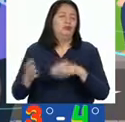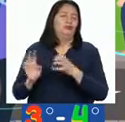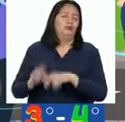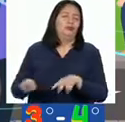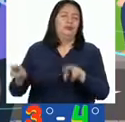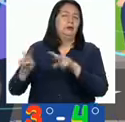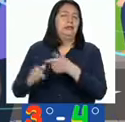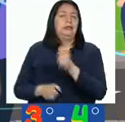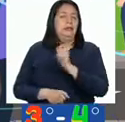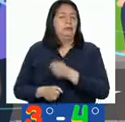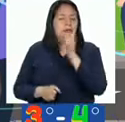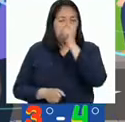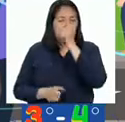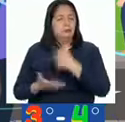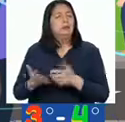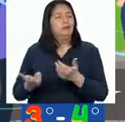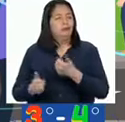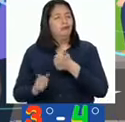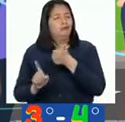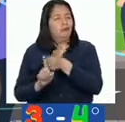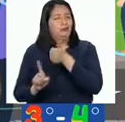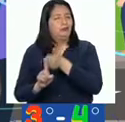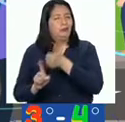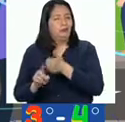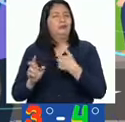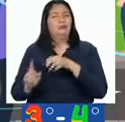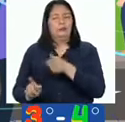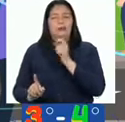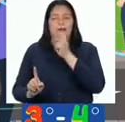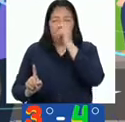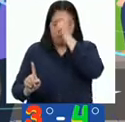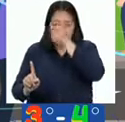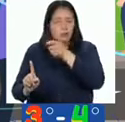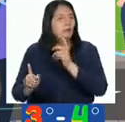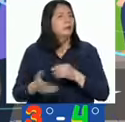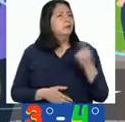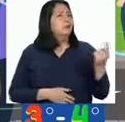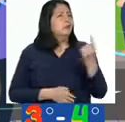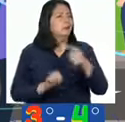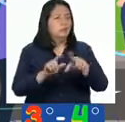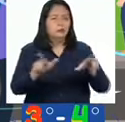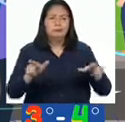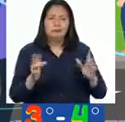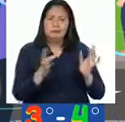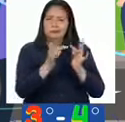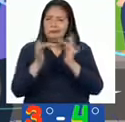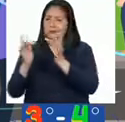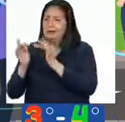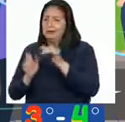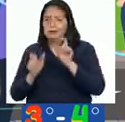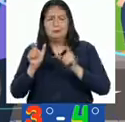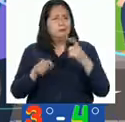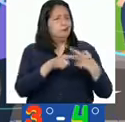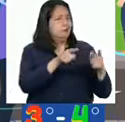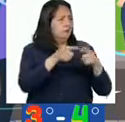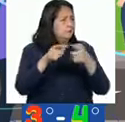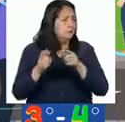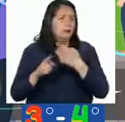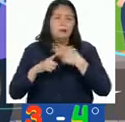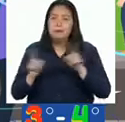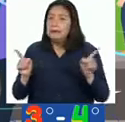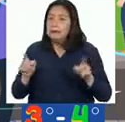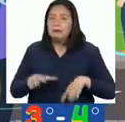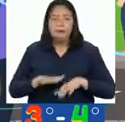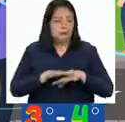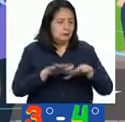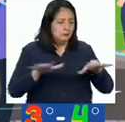valorarlo porque de esa manera nos valoramos a nosotros mismos. En cada espacio nos relacionamos con personas diferentes, pero el